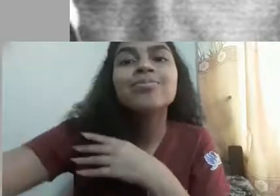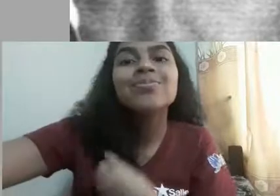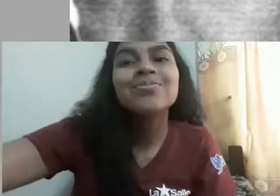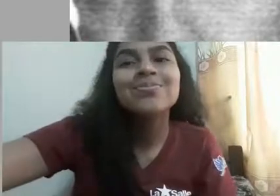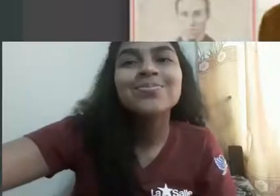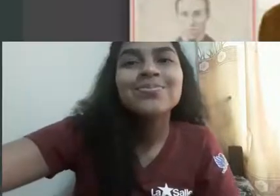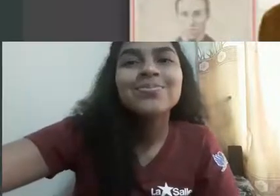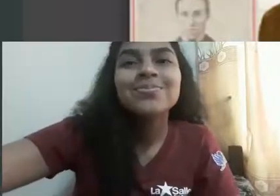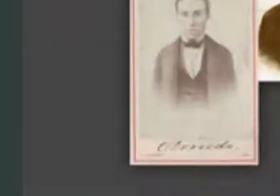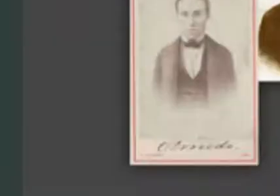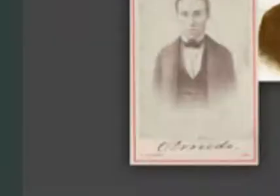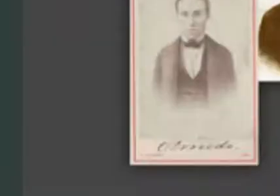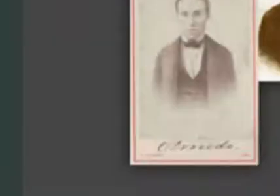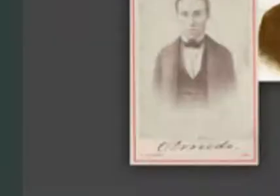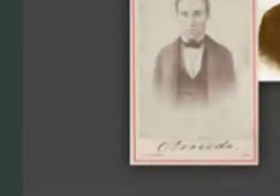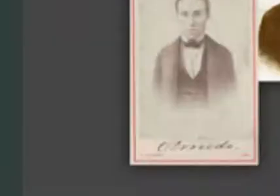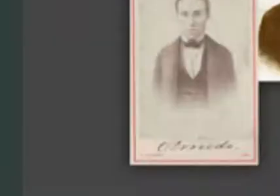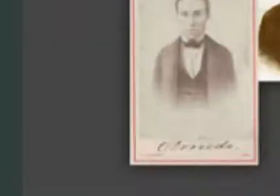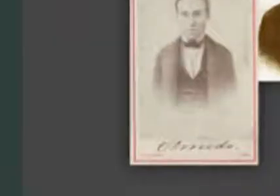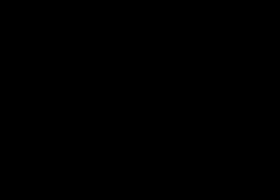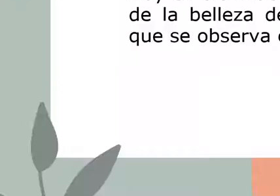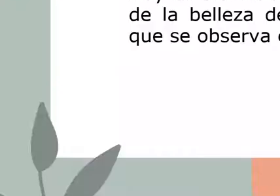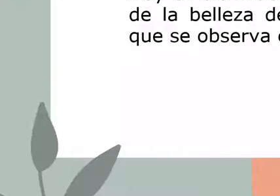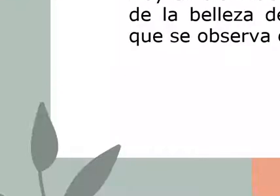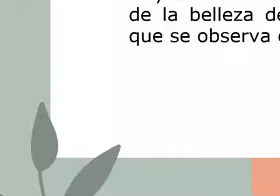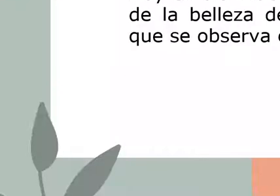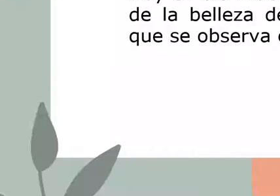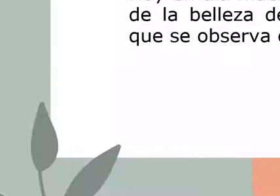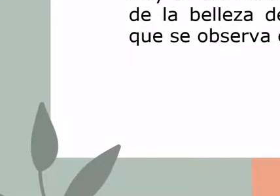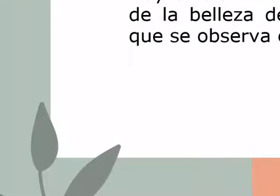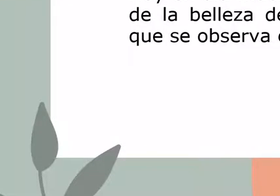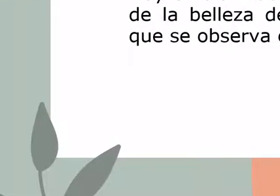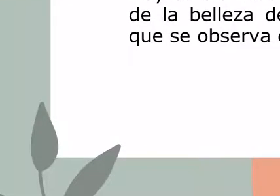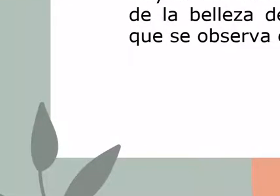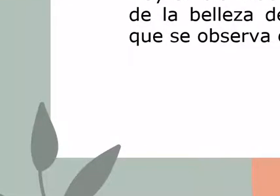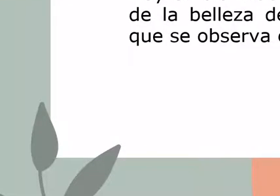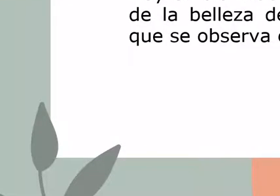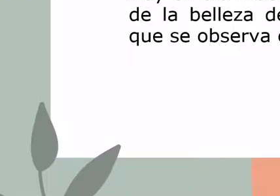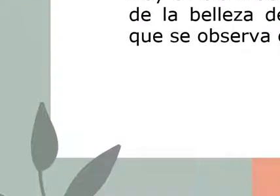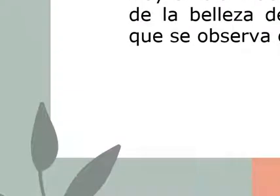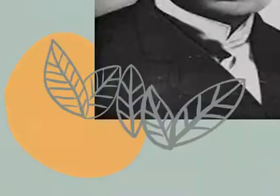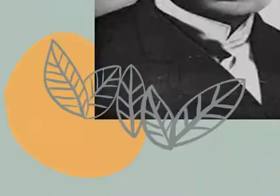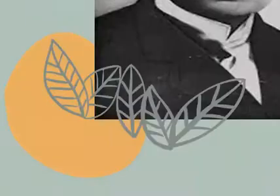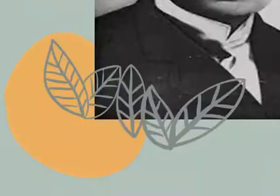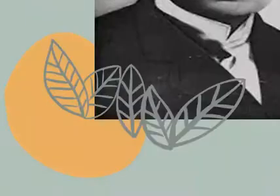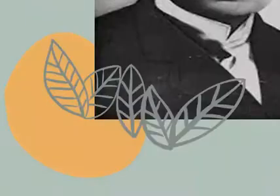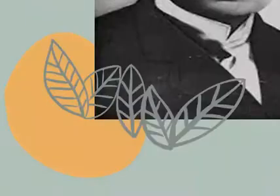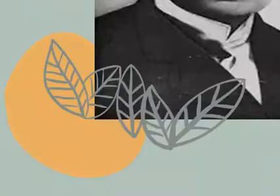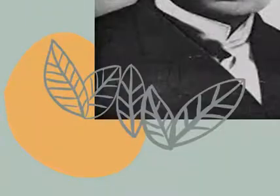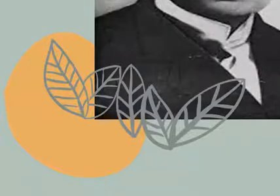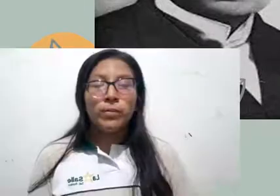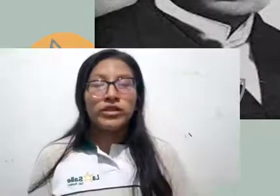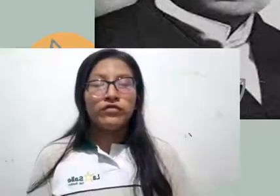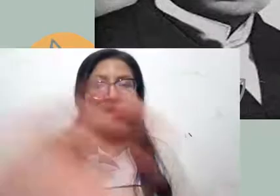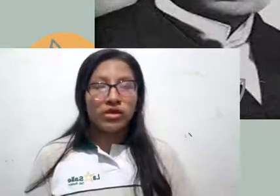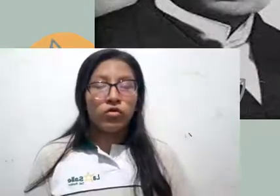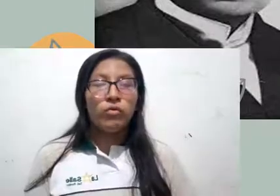han dejado marcas de desigualdades en muchos países latinoamericanos nuestros